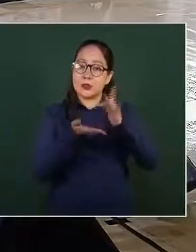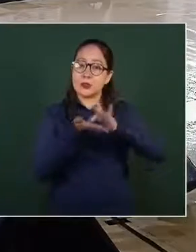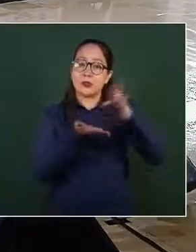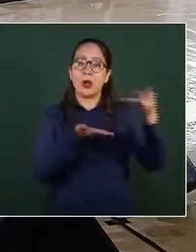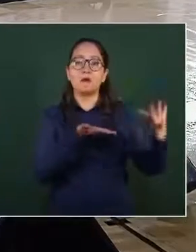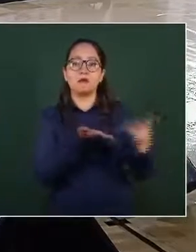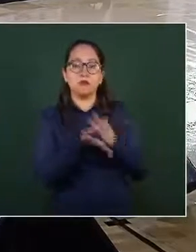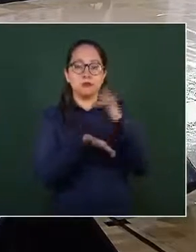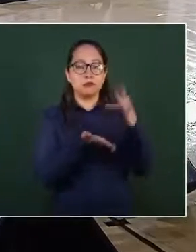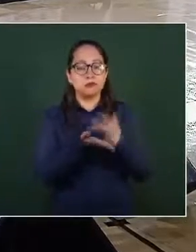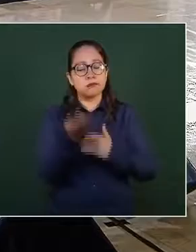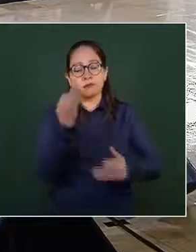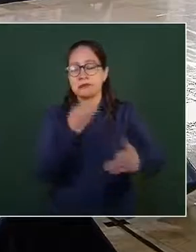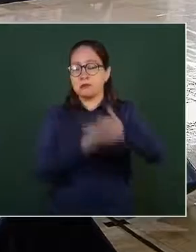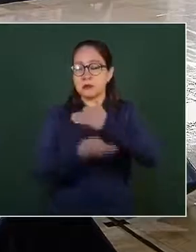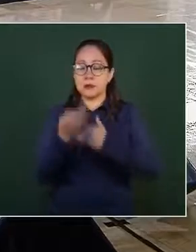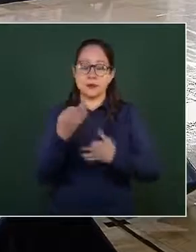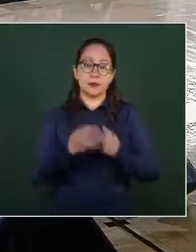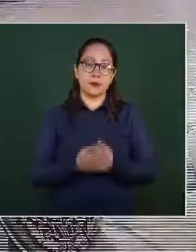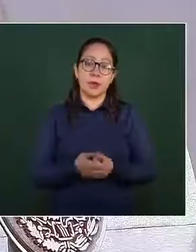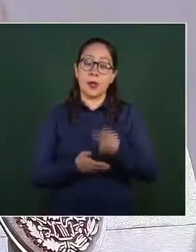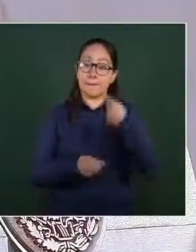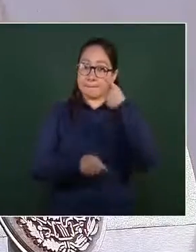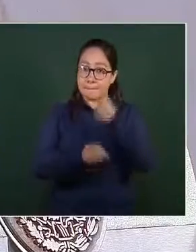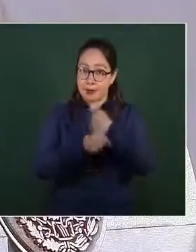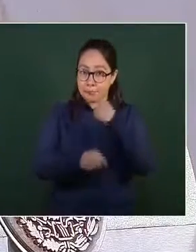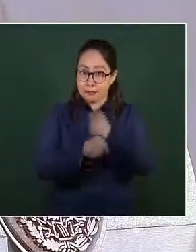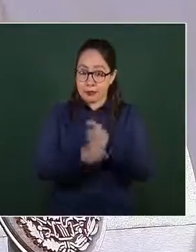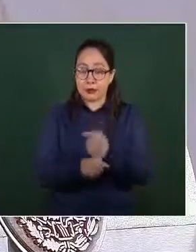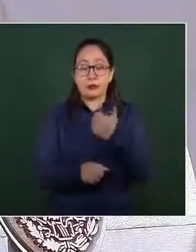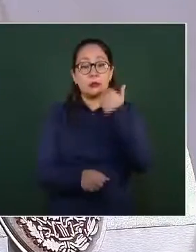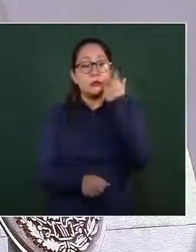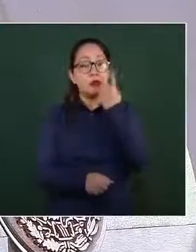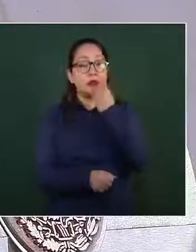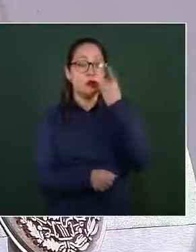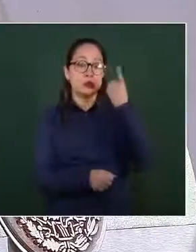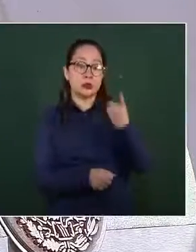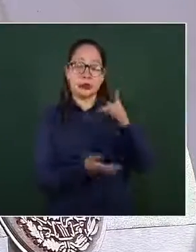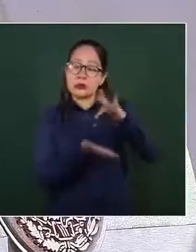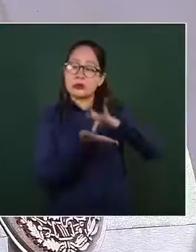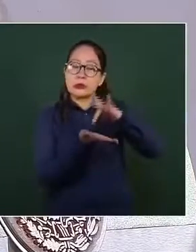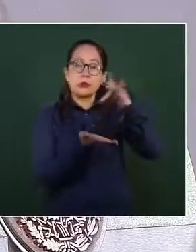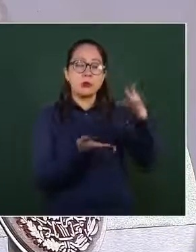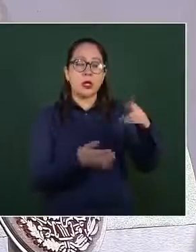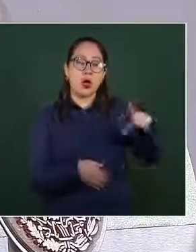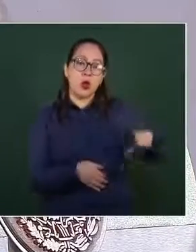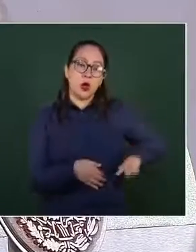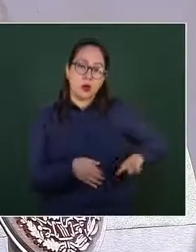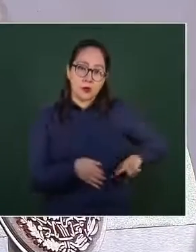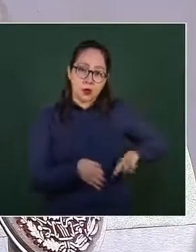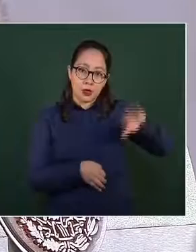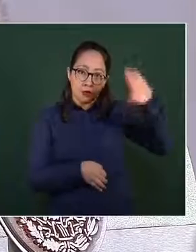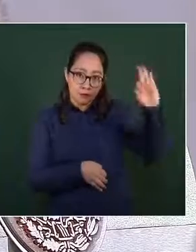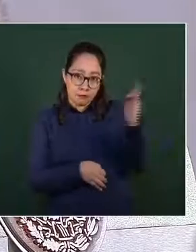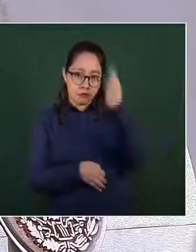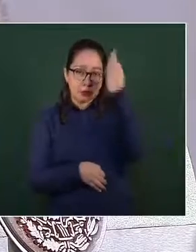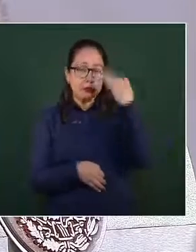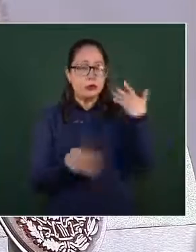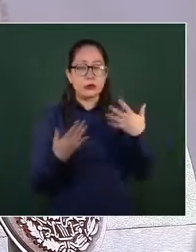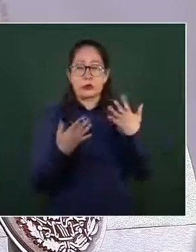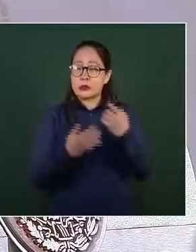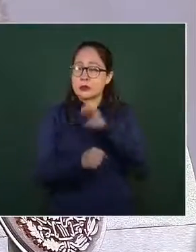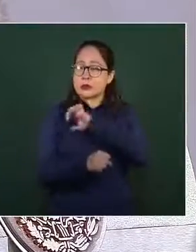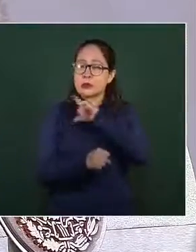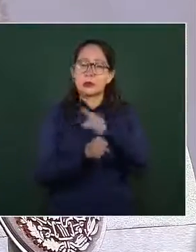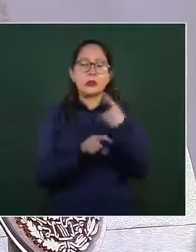Primero, pues, agradecer al gobierno federal, en especial al almirante José Rafael